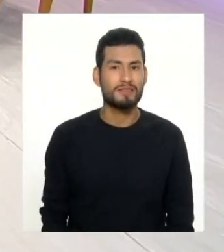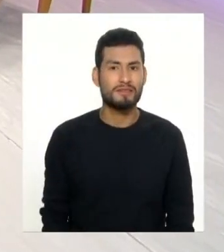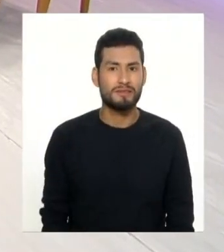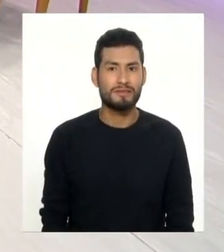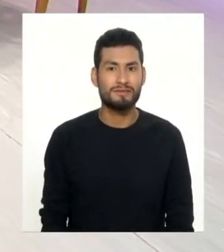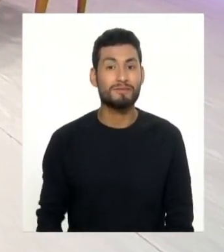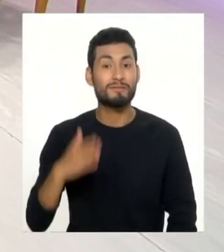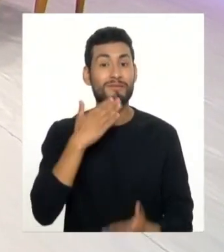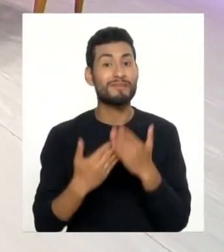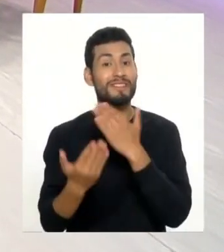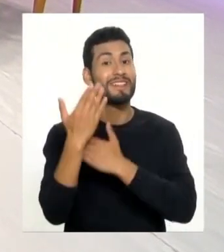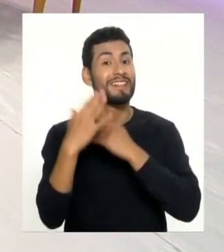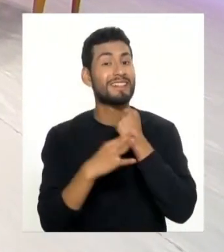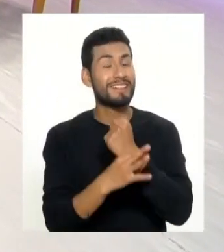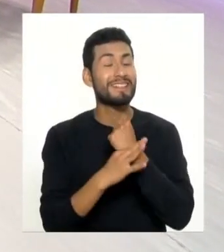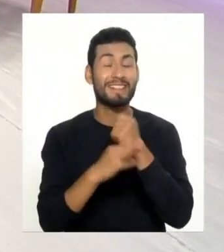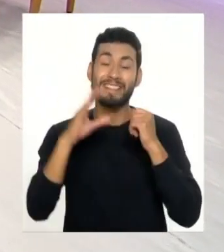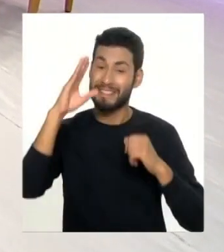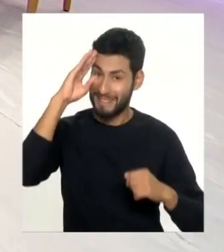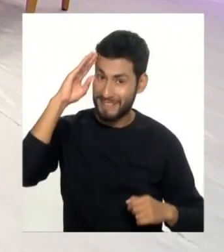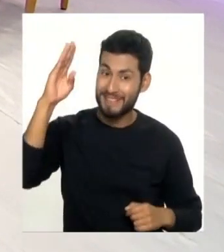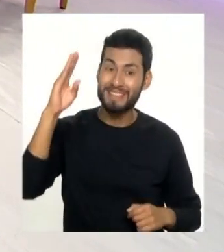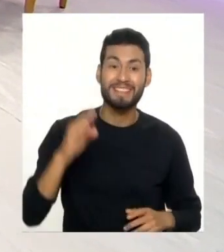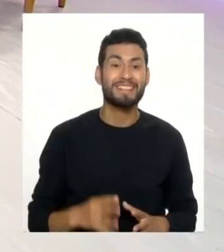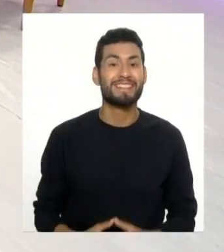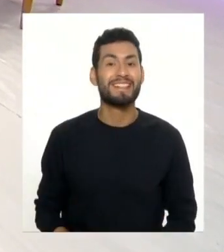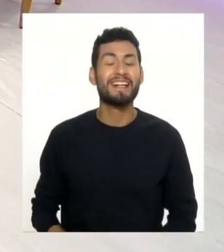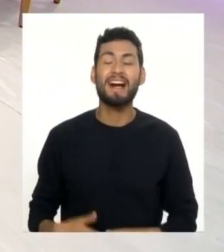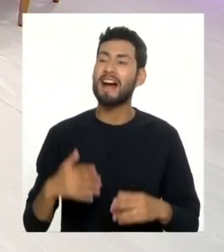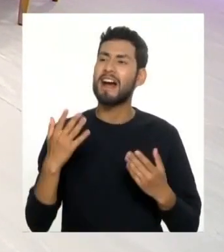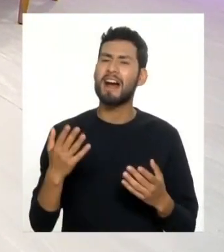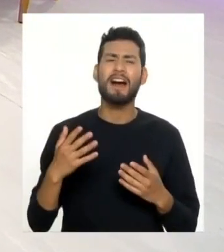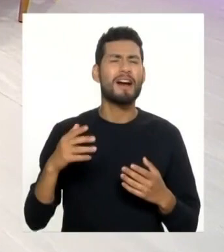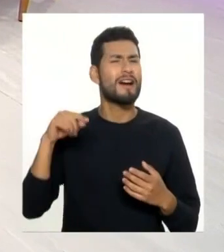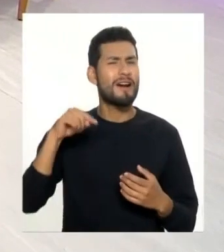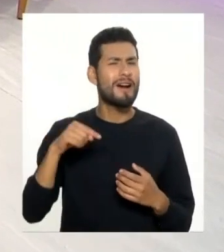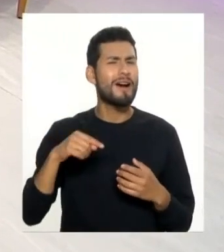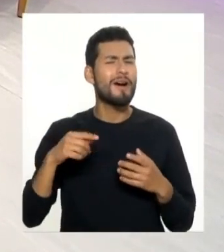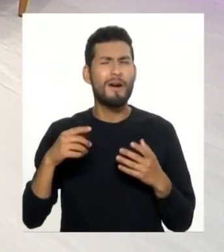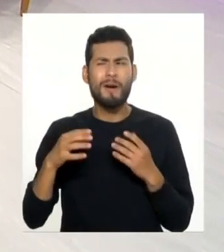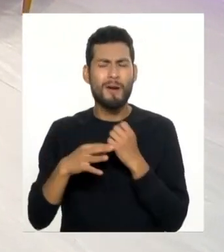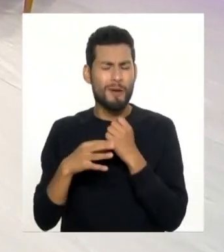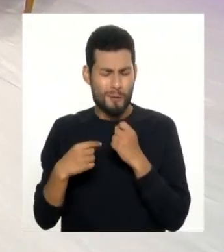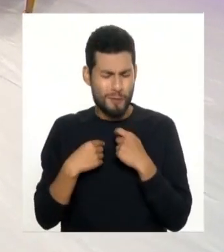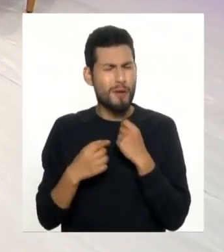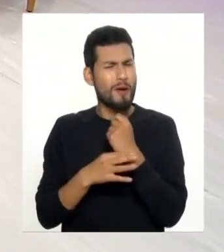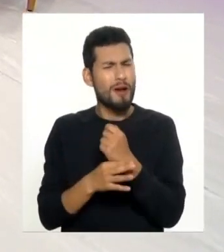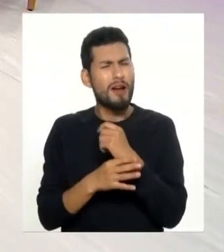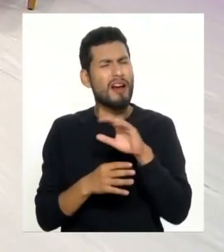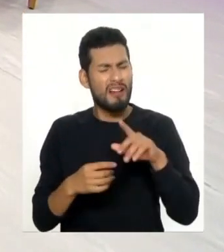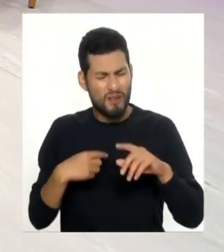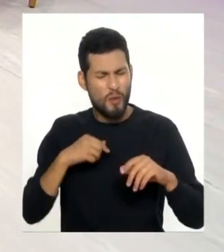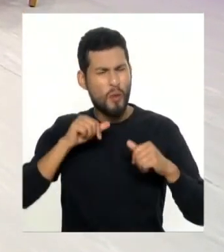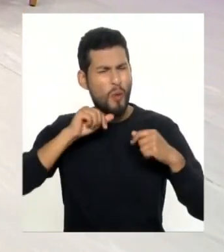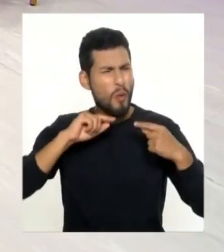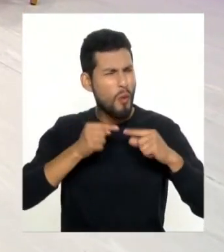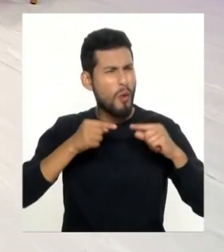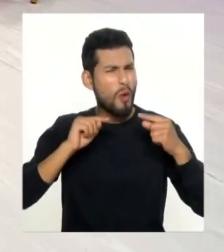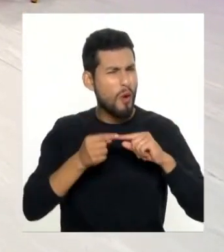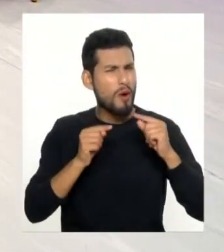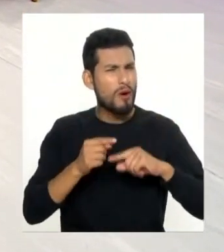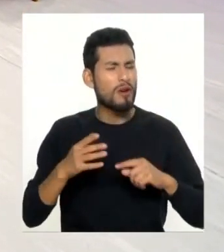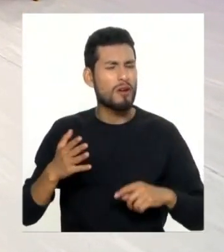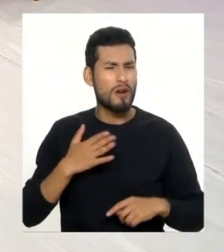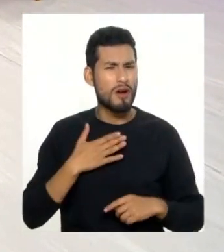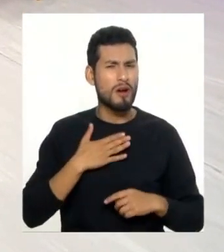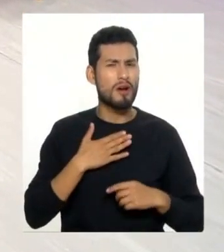Buenos días, doctor. ¿Qué Cuéntanos. tal? Mi consulta es que yo siento un dolor muy fuerte en el